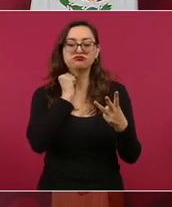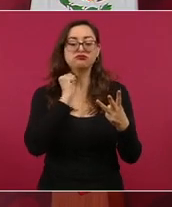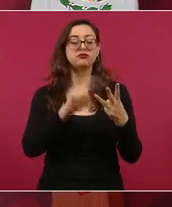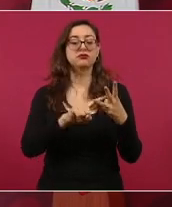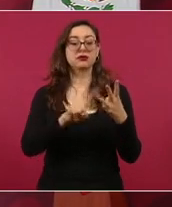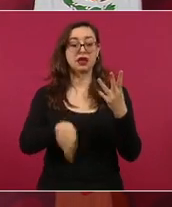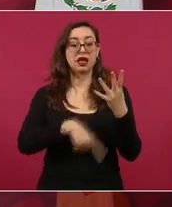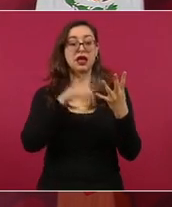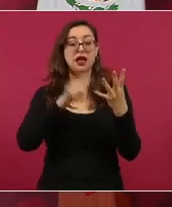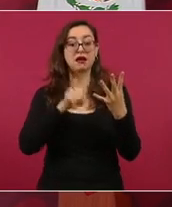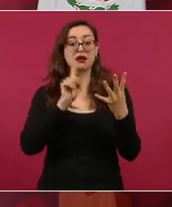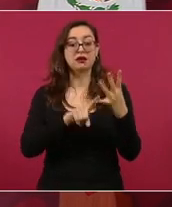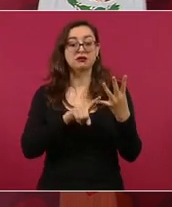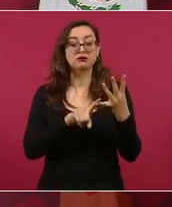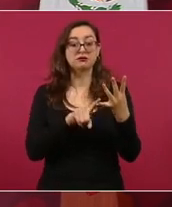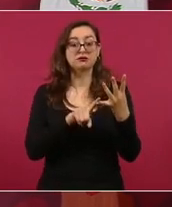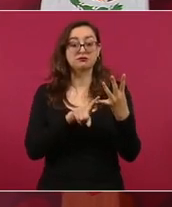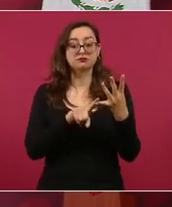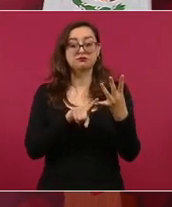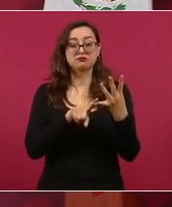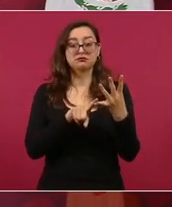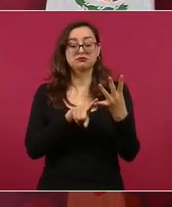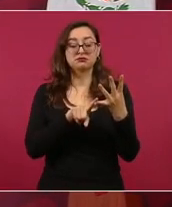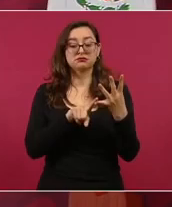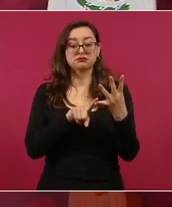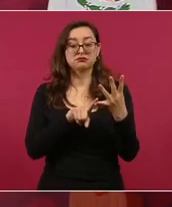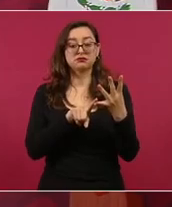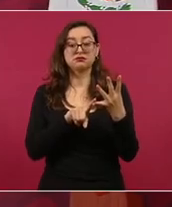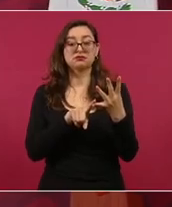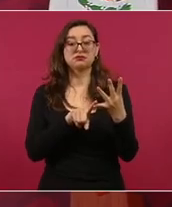también se va a decidir